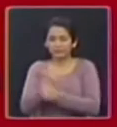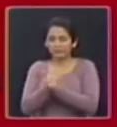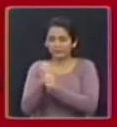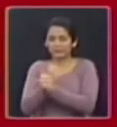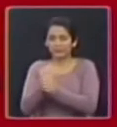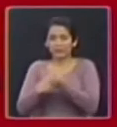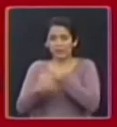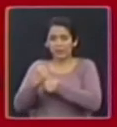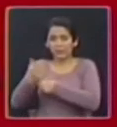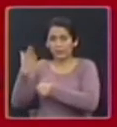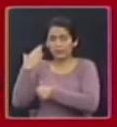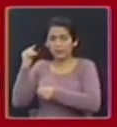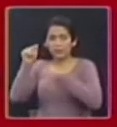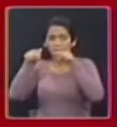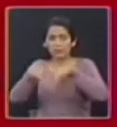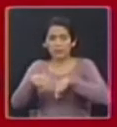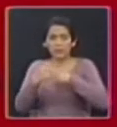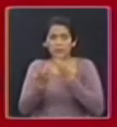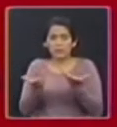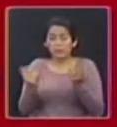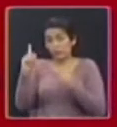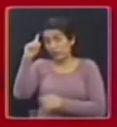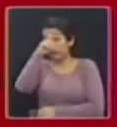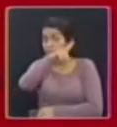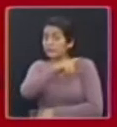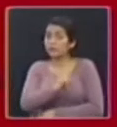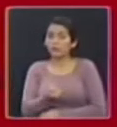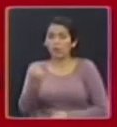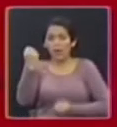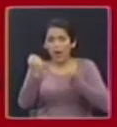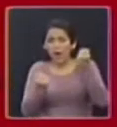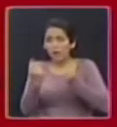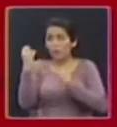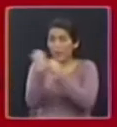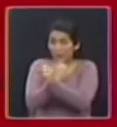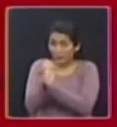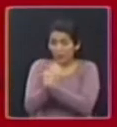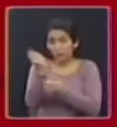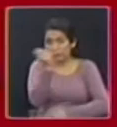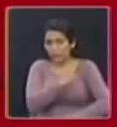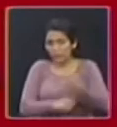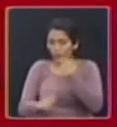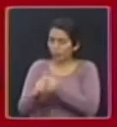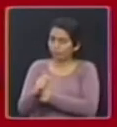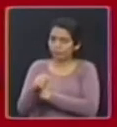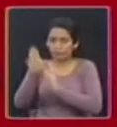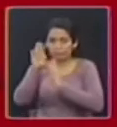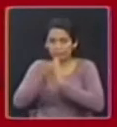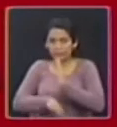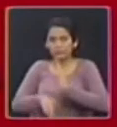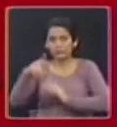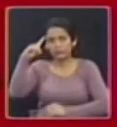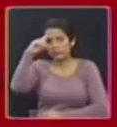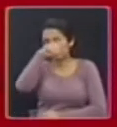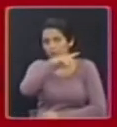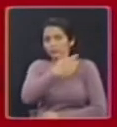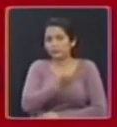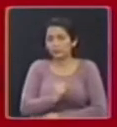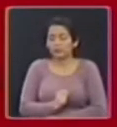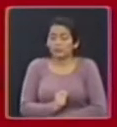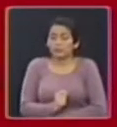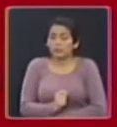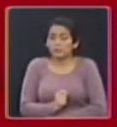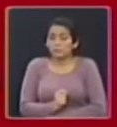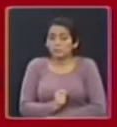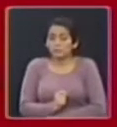este segmento específico sufrió uno de los impactos más fuertes con una reducción que en varios ámbitos